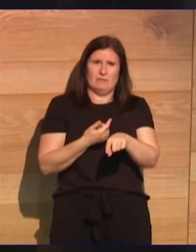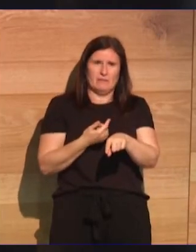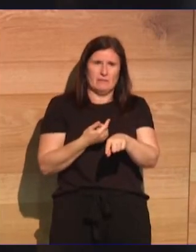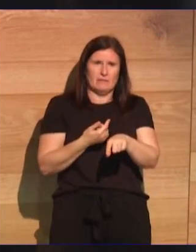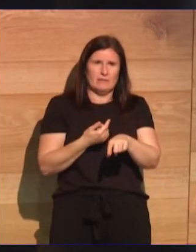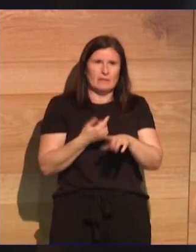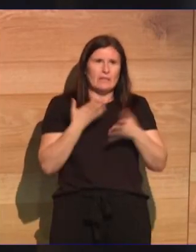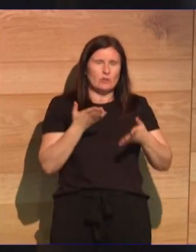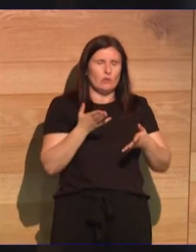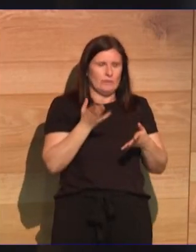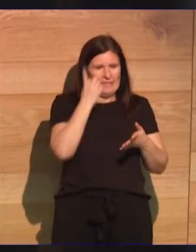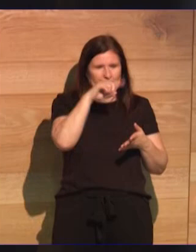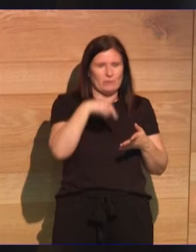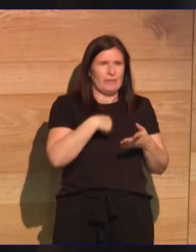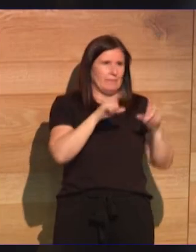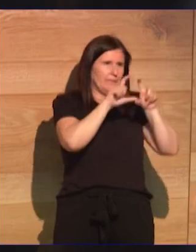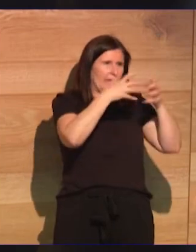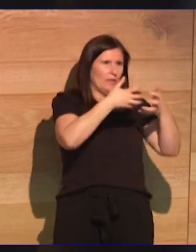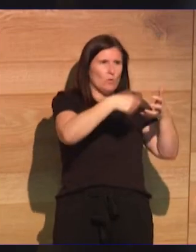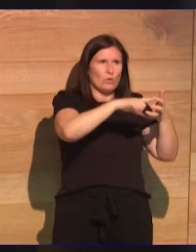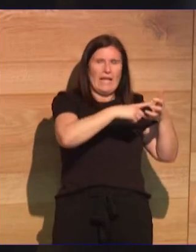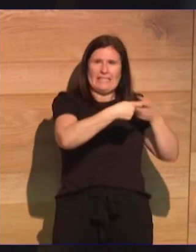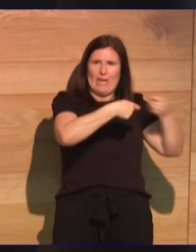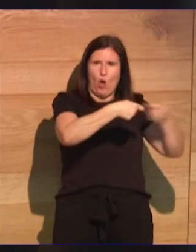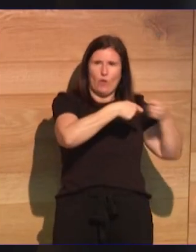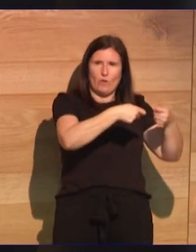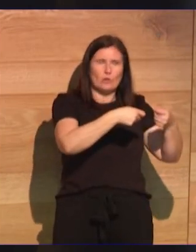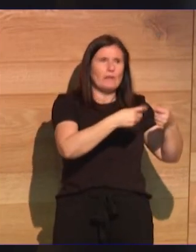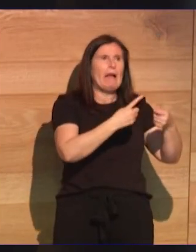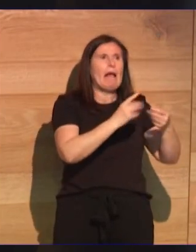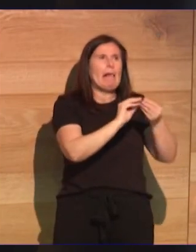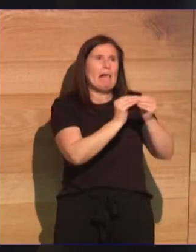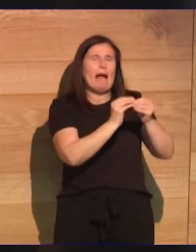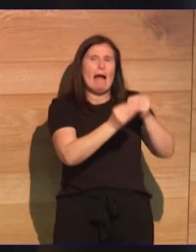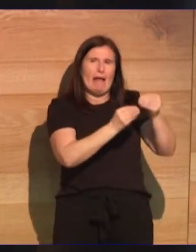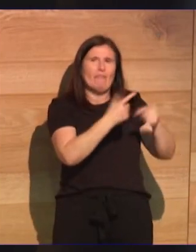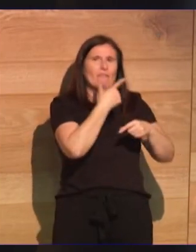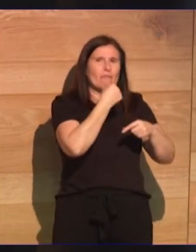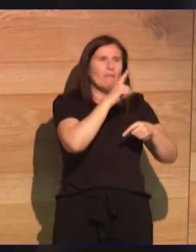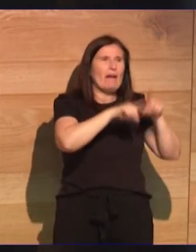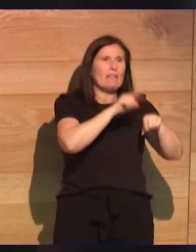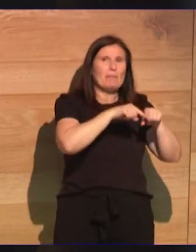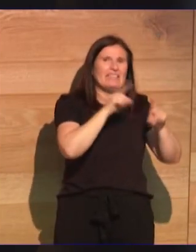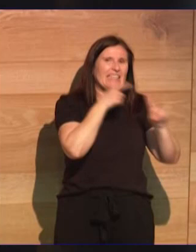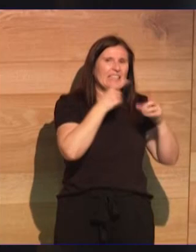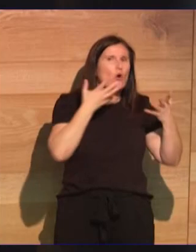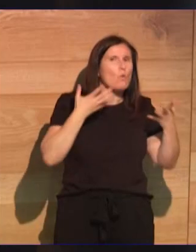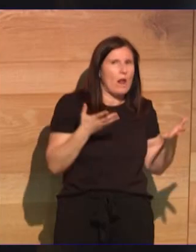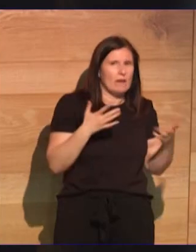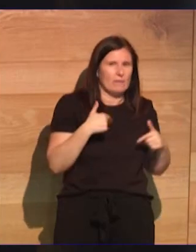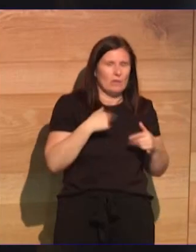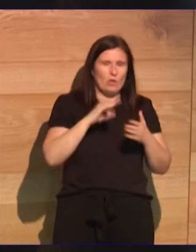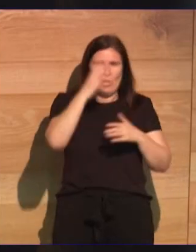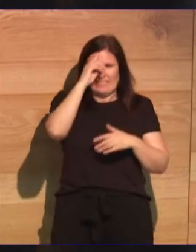porque hay un negocio detrás, en una industria, que nos la van a hacer sencilla para ciertas cosas. Pero creo que el punto está, si decimos que queremos la